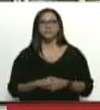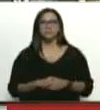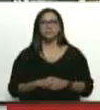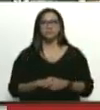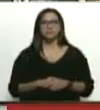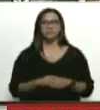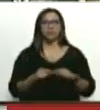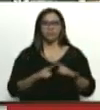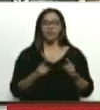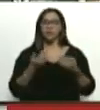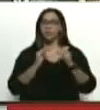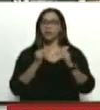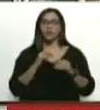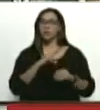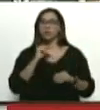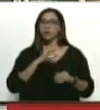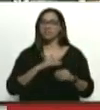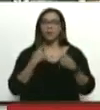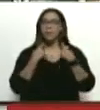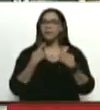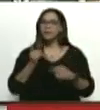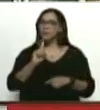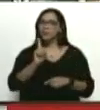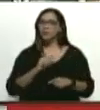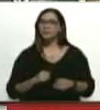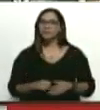Pero moralmente no fuimos derrotados.